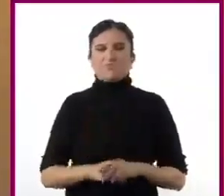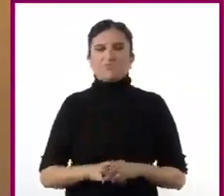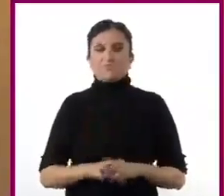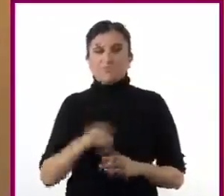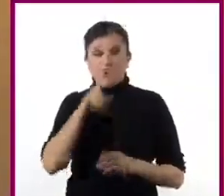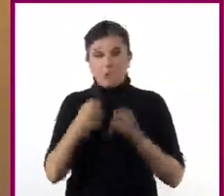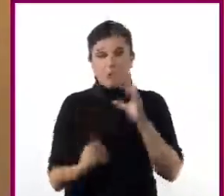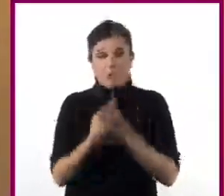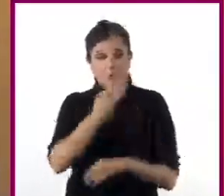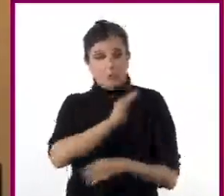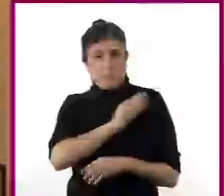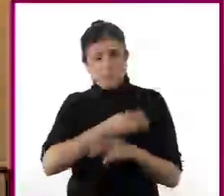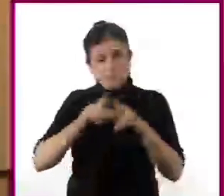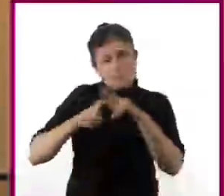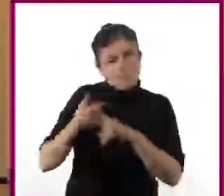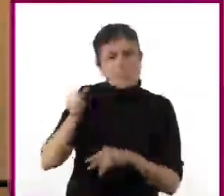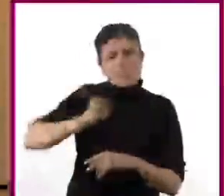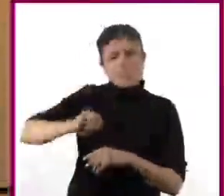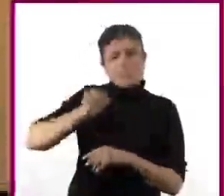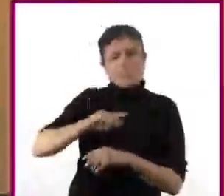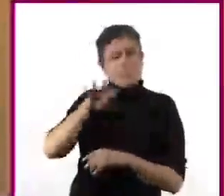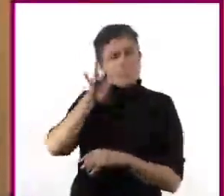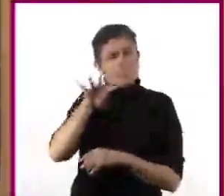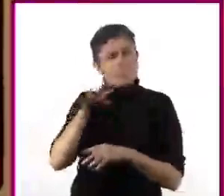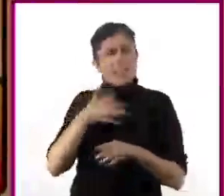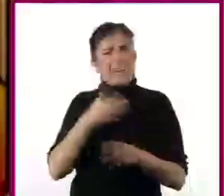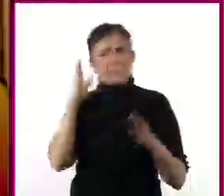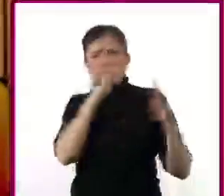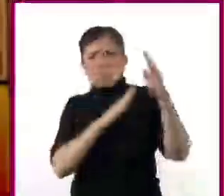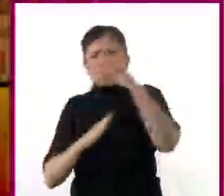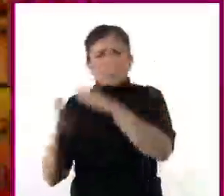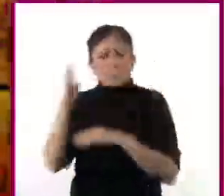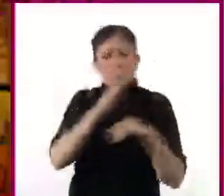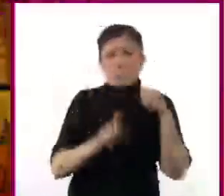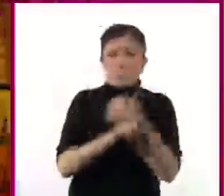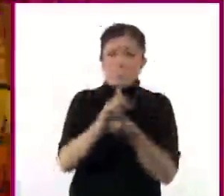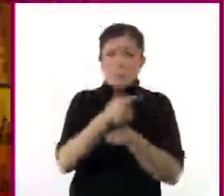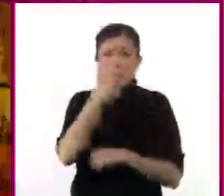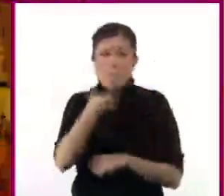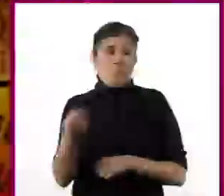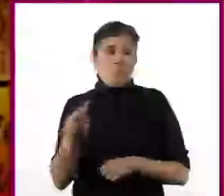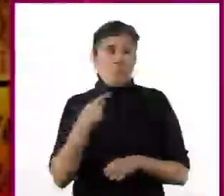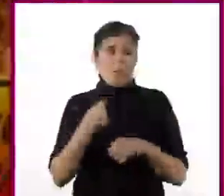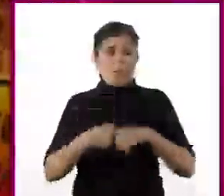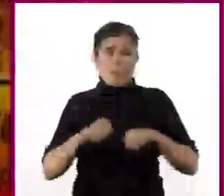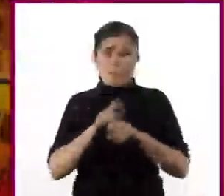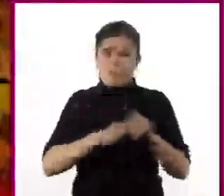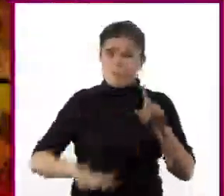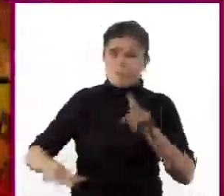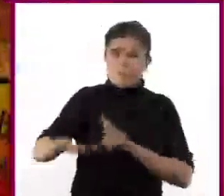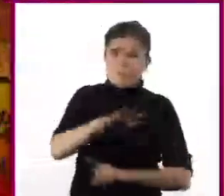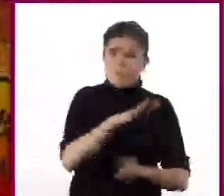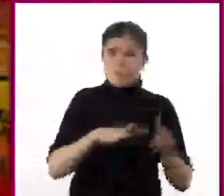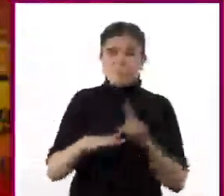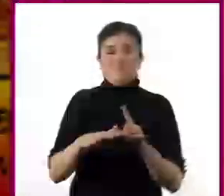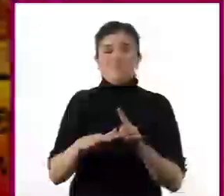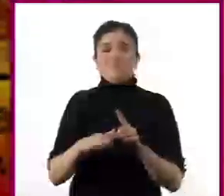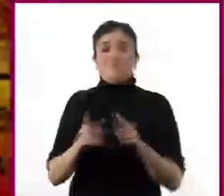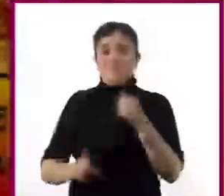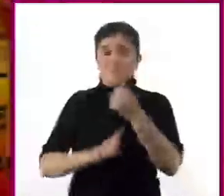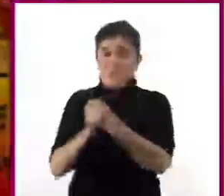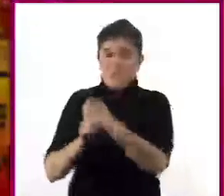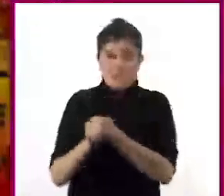Nueva España comenzó el siglo XIX sumida en una crisis económica, política y social sin precedentes en la colonia.